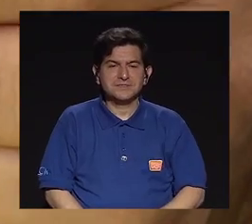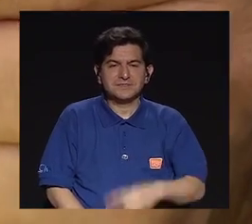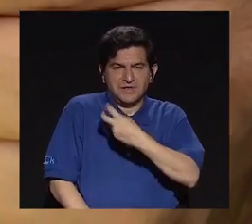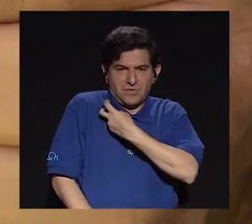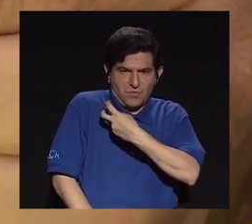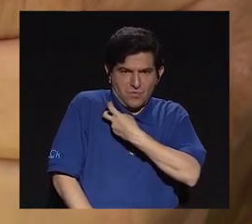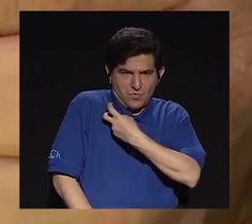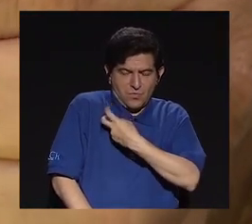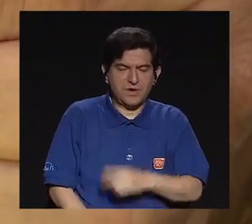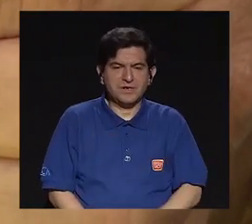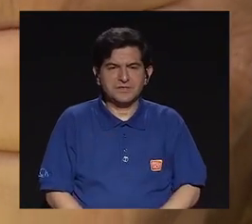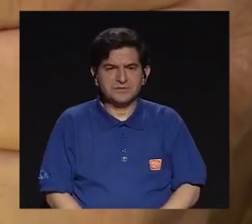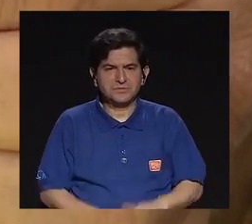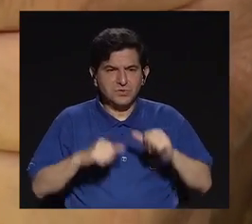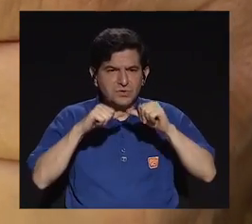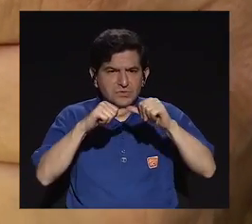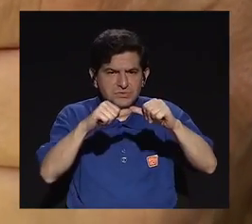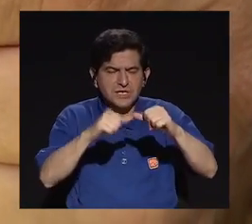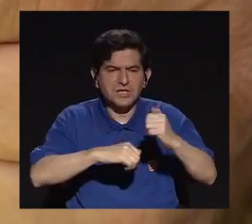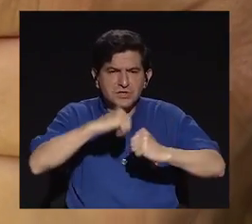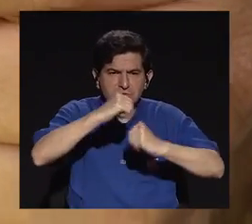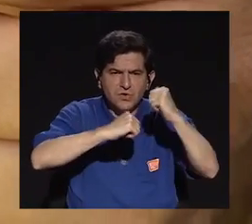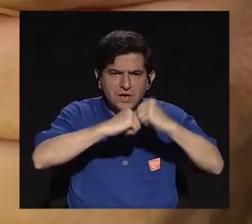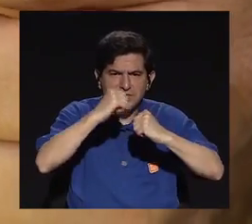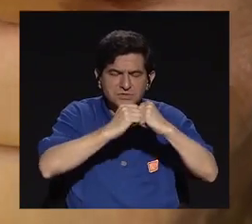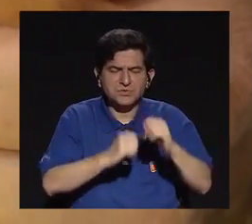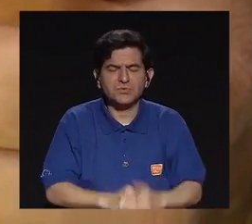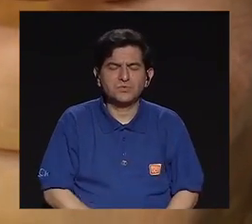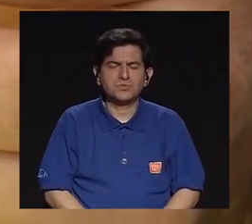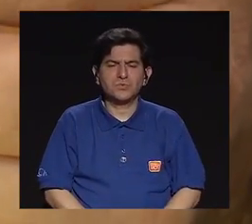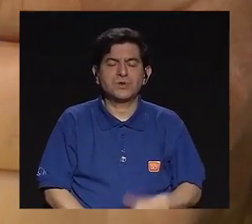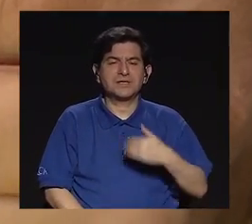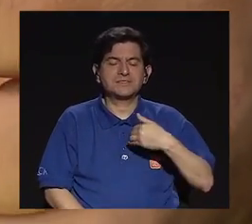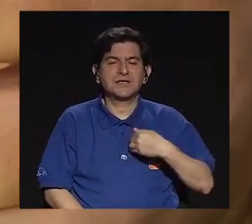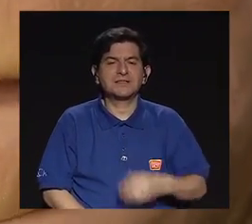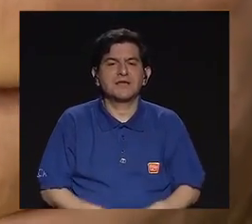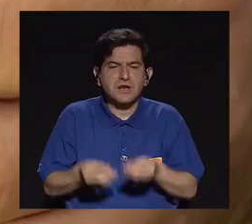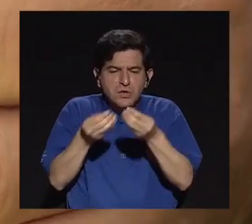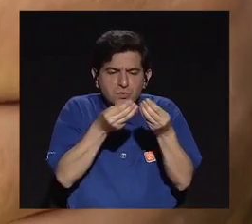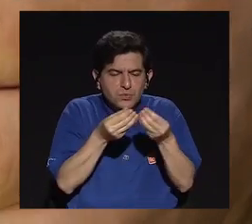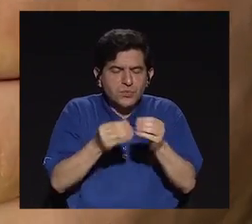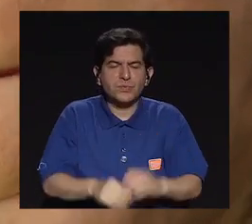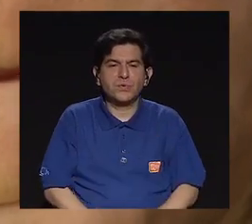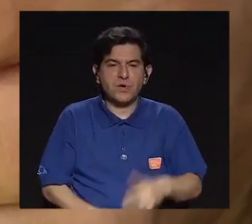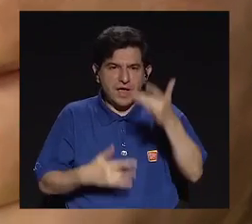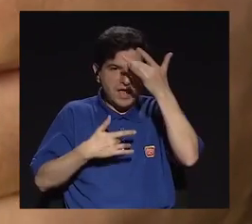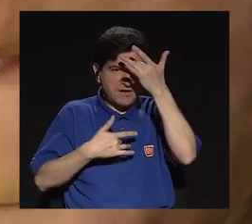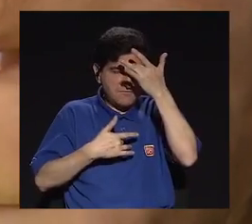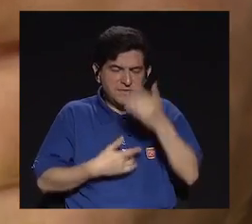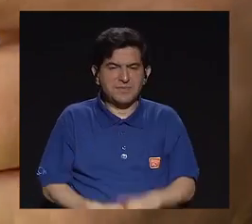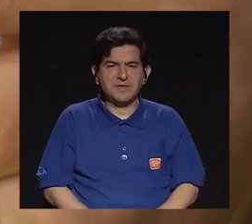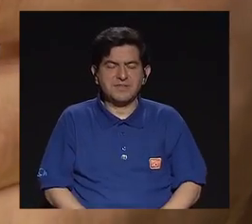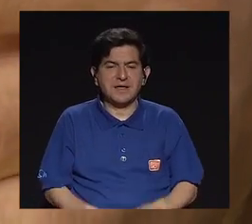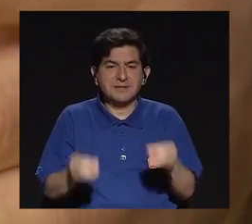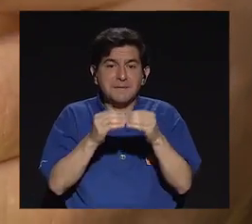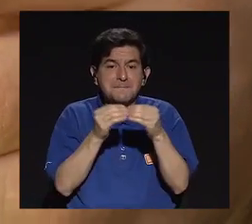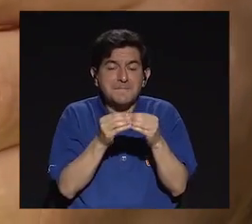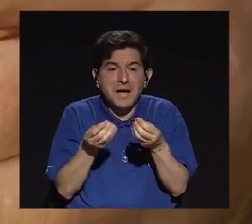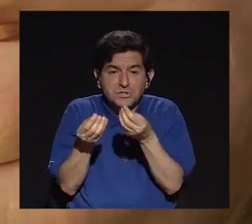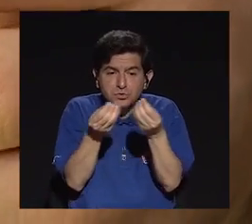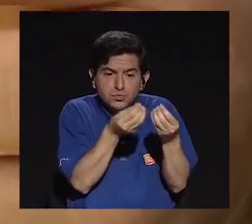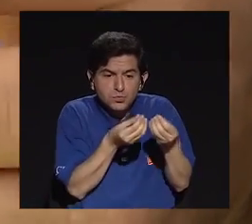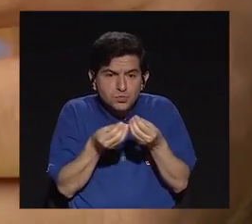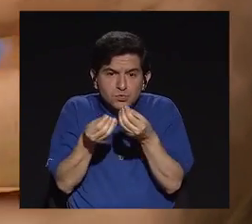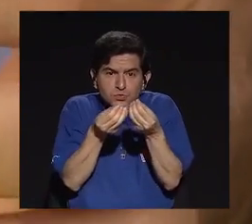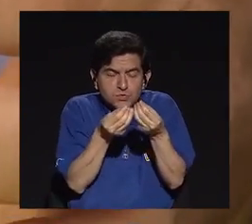hueso, siguiendo estos contornos, hay las estructuras membranosas que están llenas de líquido. La enfermedad de Meniere es cuando se produce más líquido de la